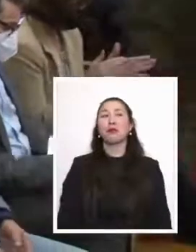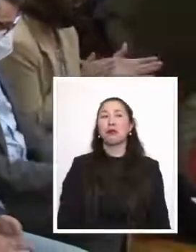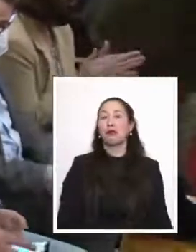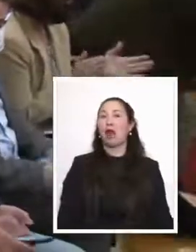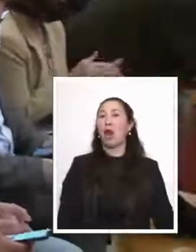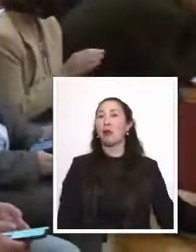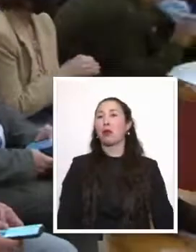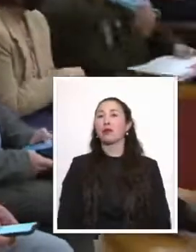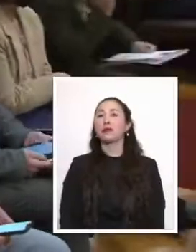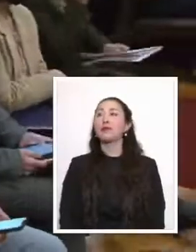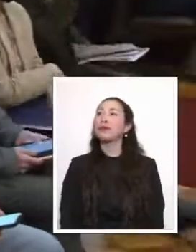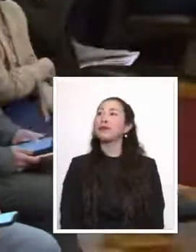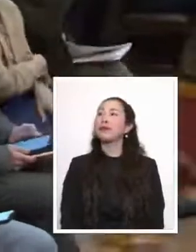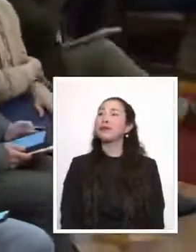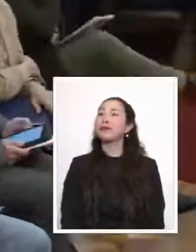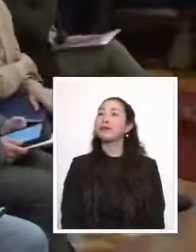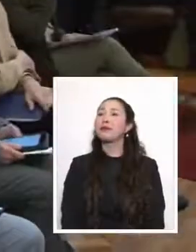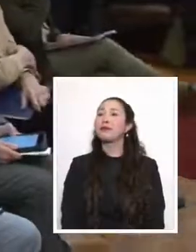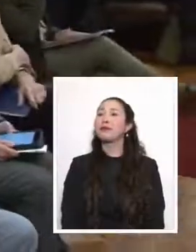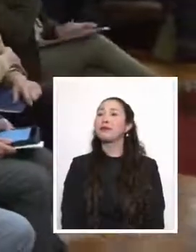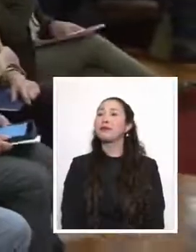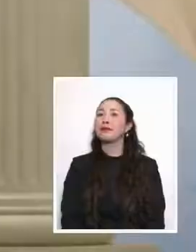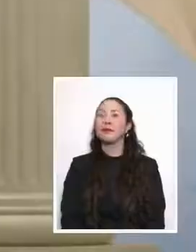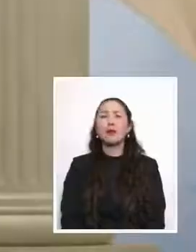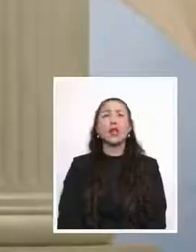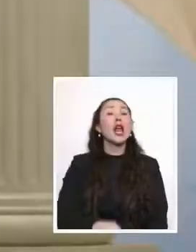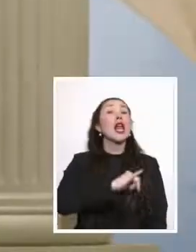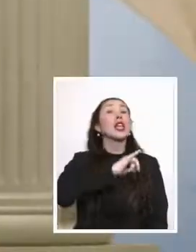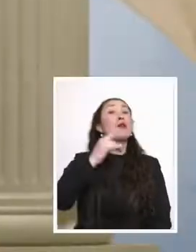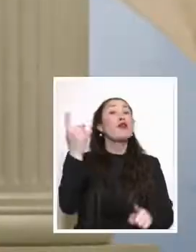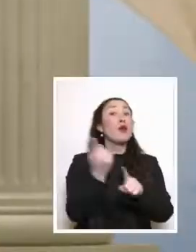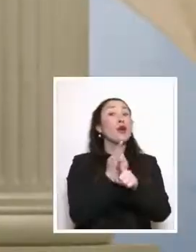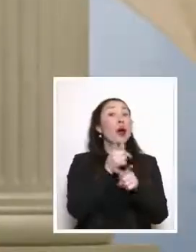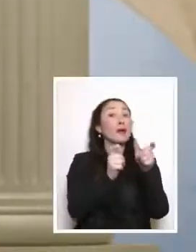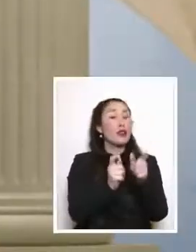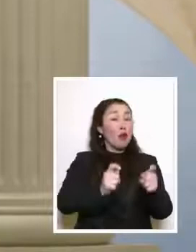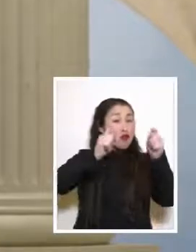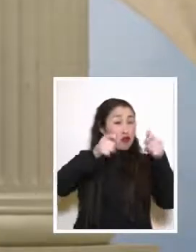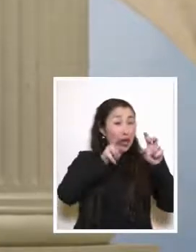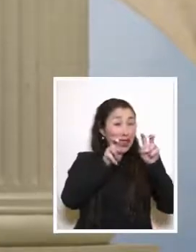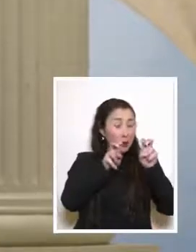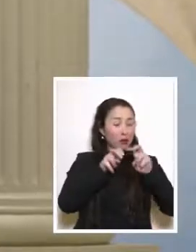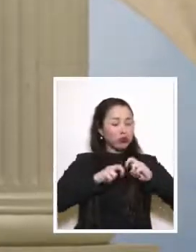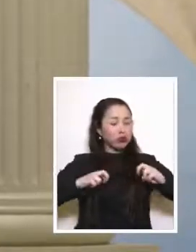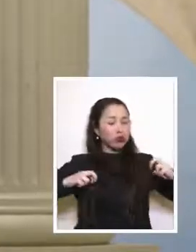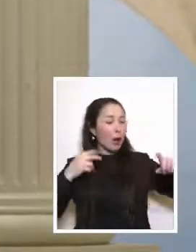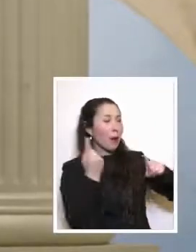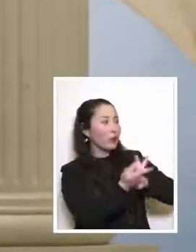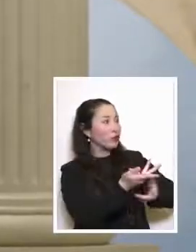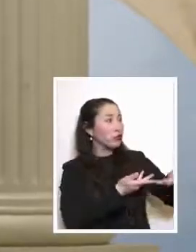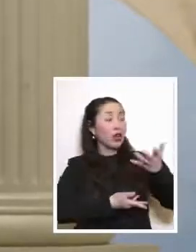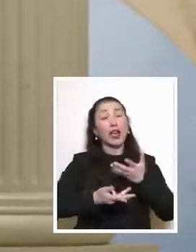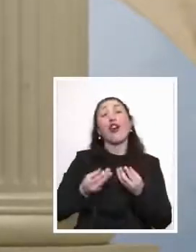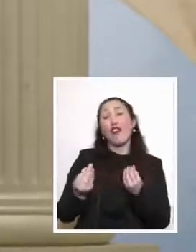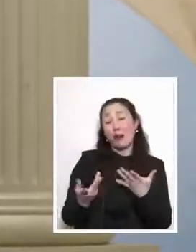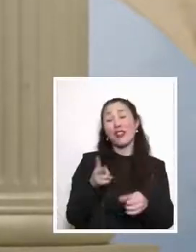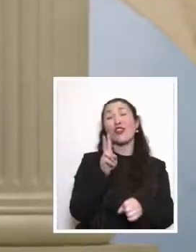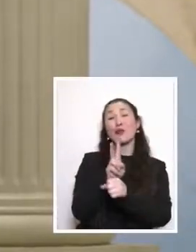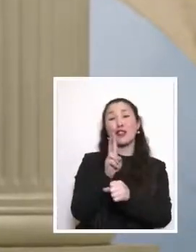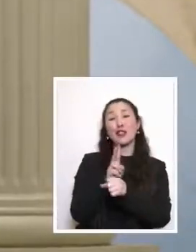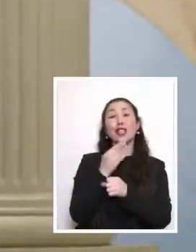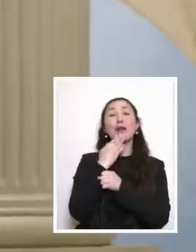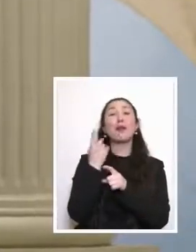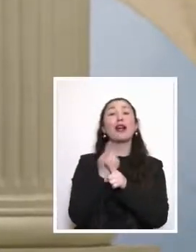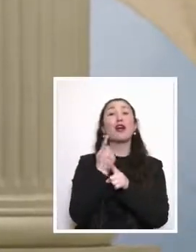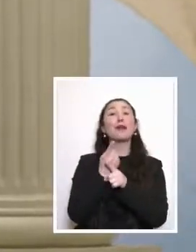Gracias, ministro. Les recuerdo que al final de las ponencias vamos a tener una mesa redonda con expertos, también con profesores, como corresponde, para poder conversar y dialogar acerca de la educación